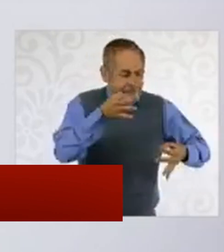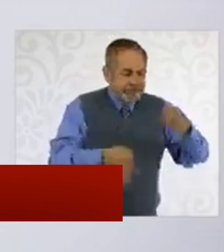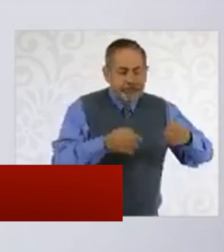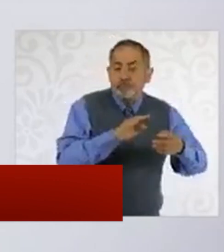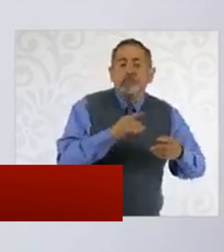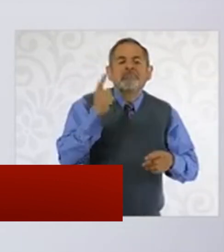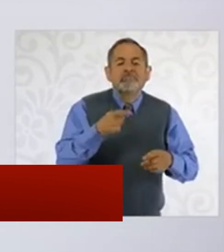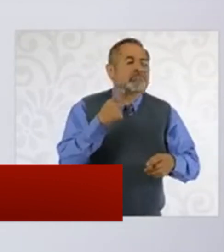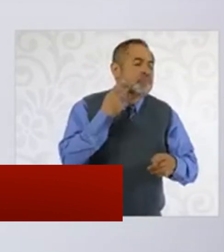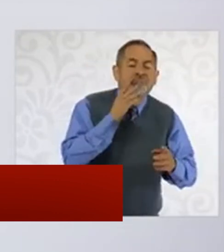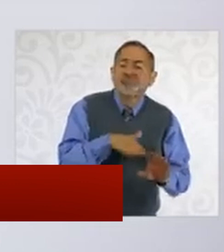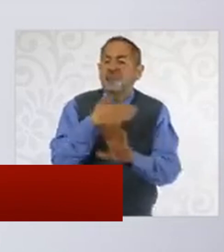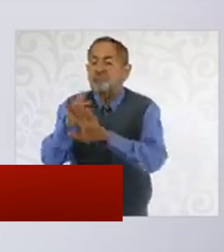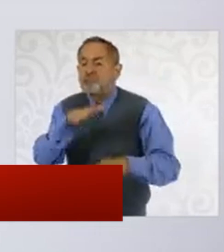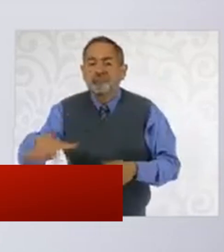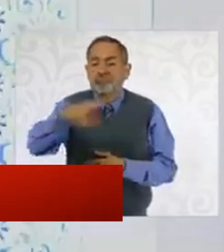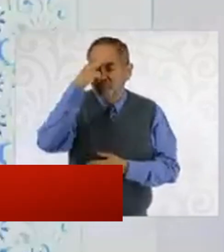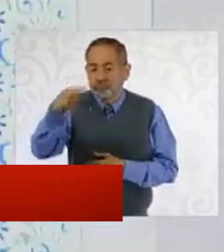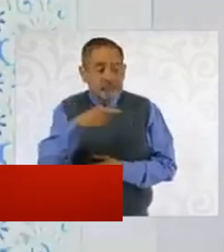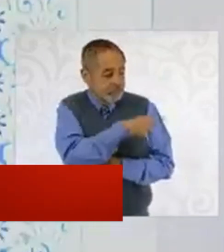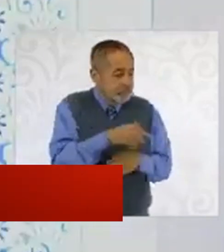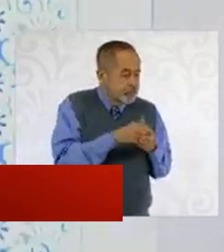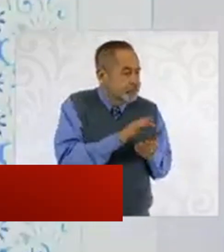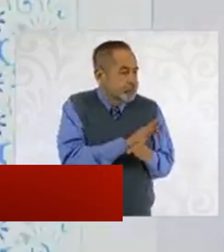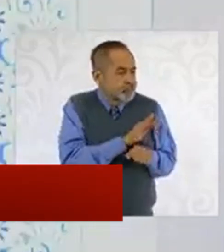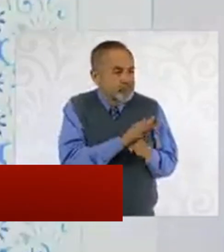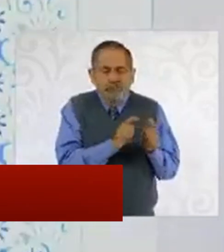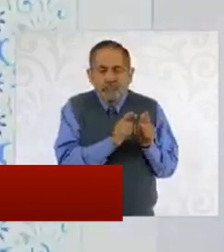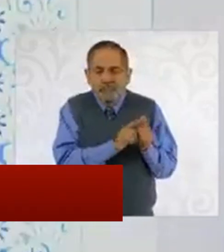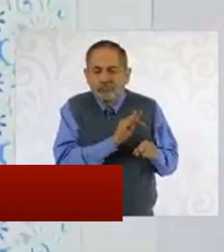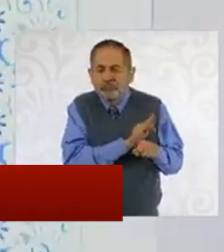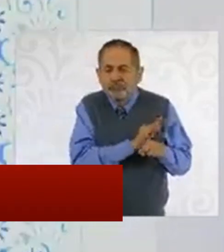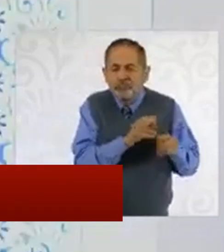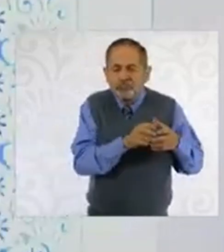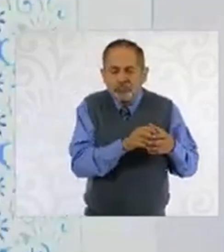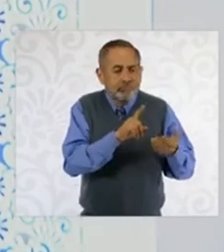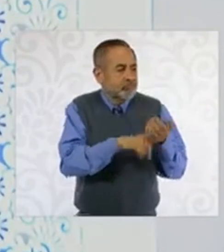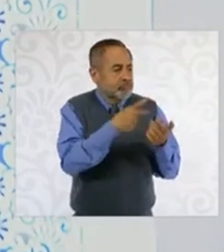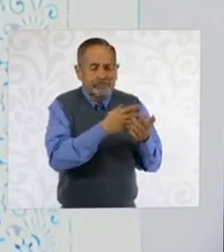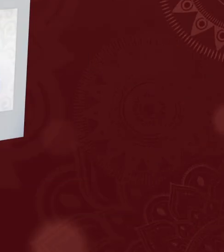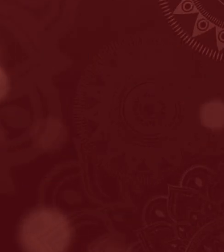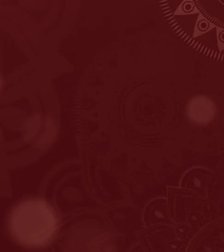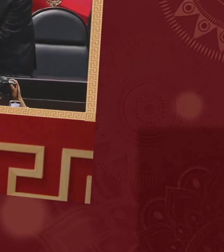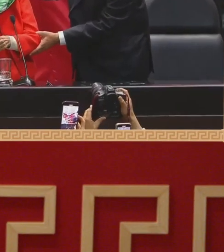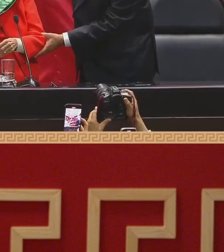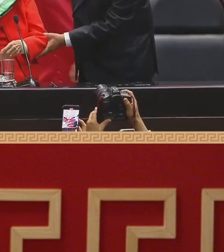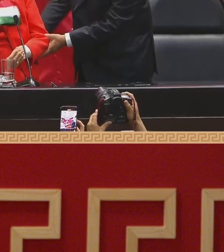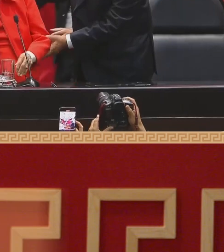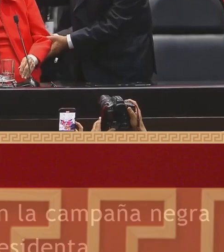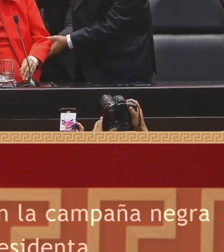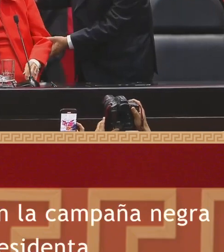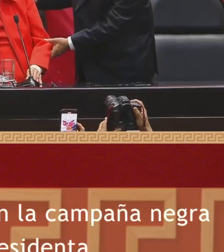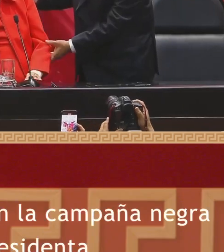México y a favor de ciertos grupos de interés y de sus propios intereses. La jefa